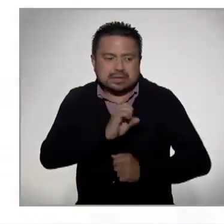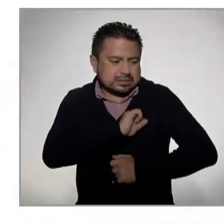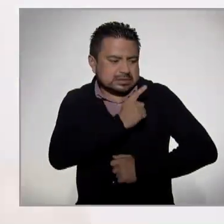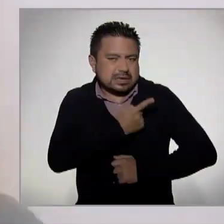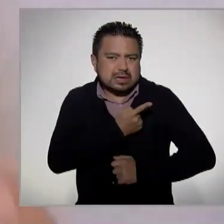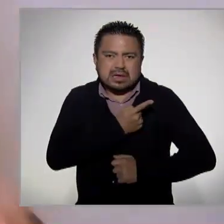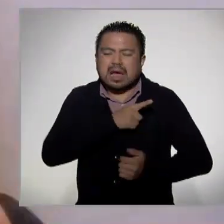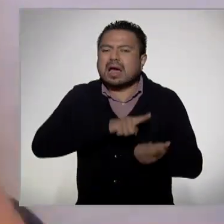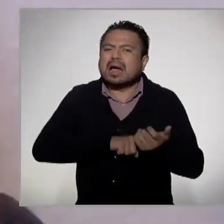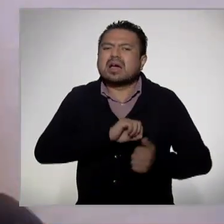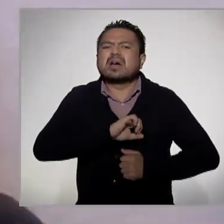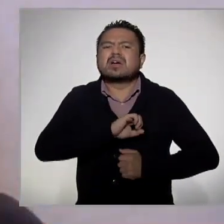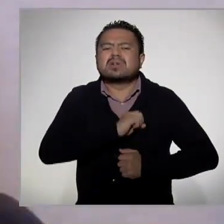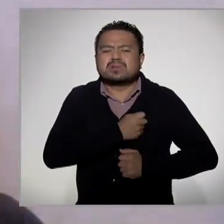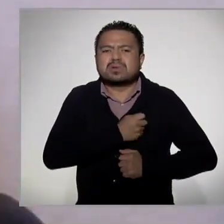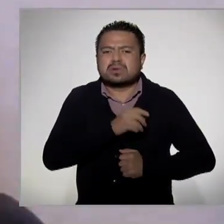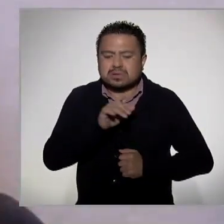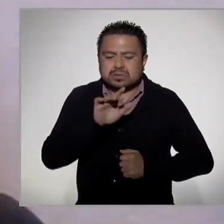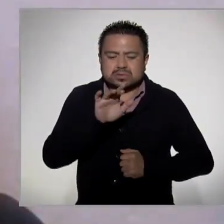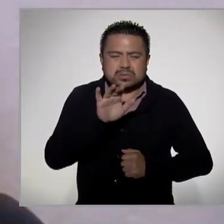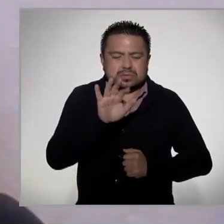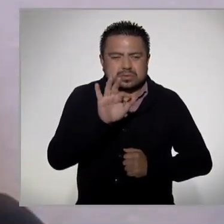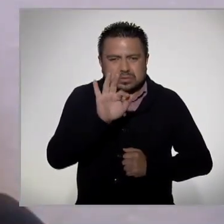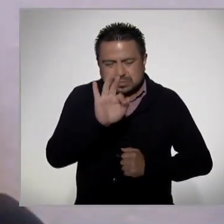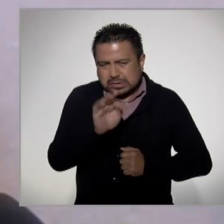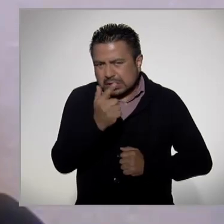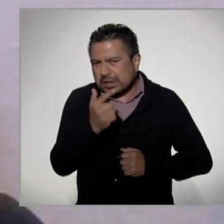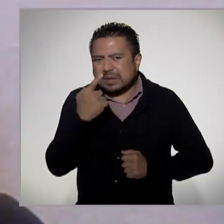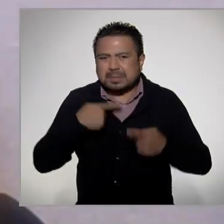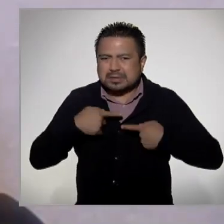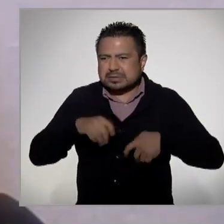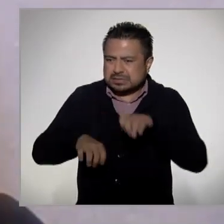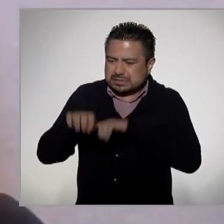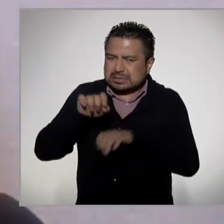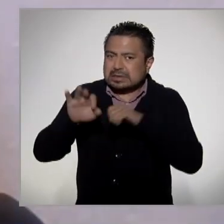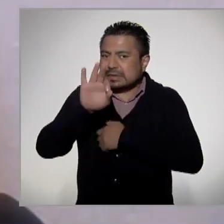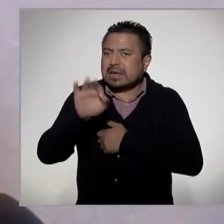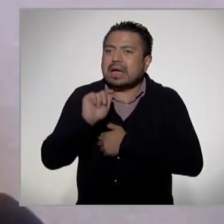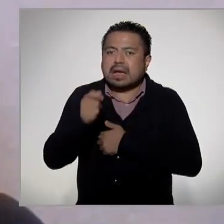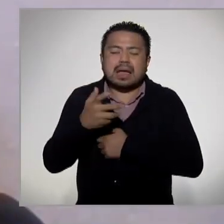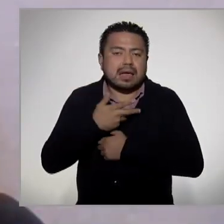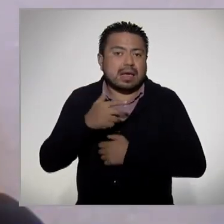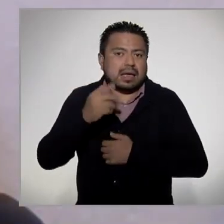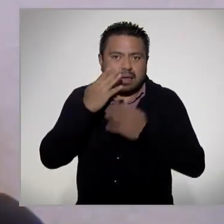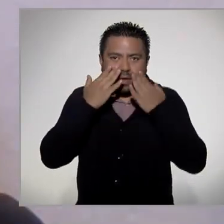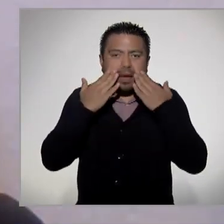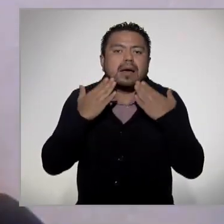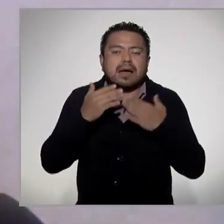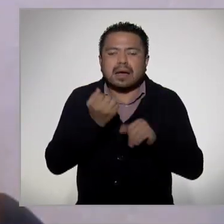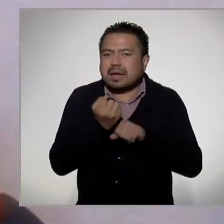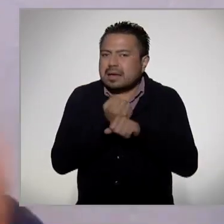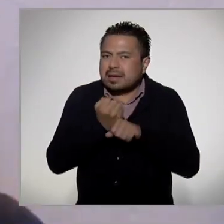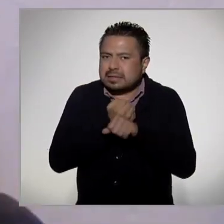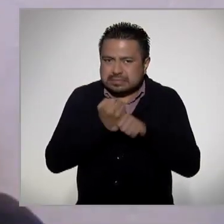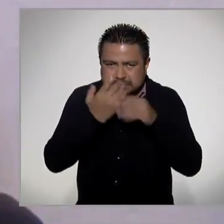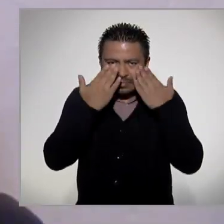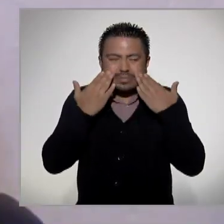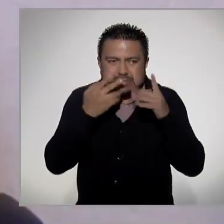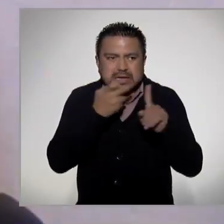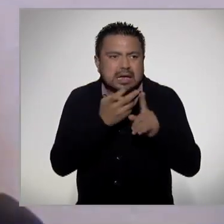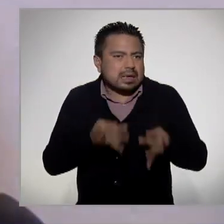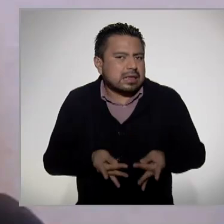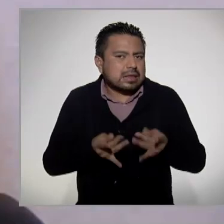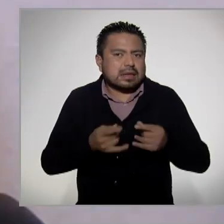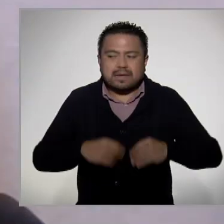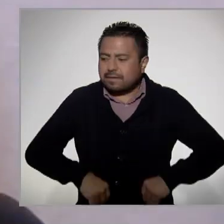nutrición el 28.7 por ciento de los adultos mayores presenta anemia lo cual tiene implicaciones en su calidad